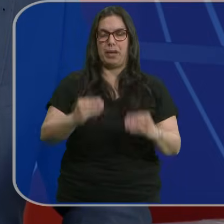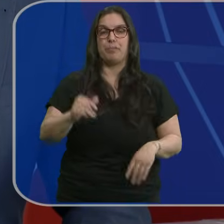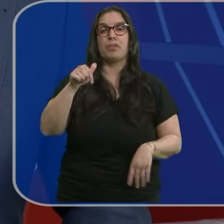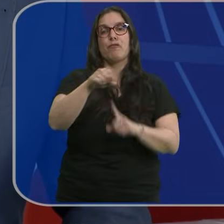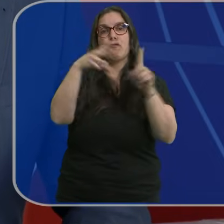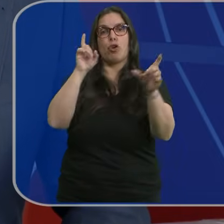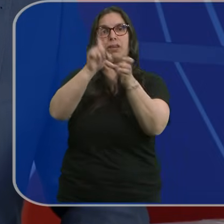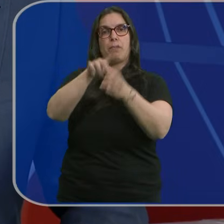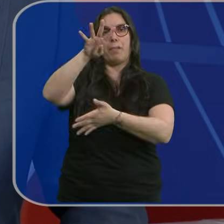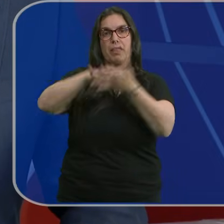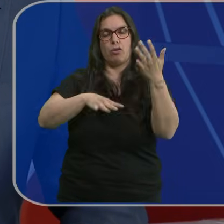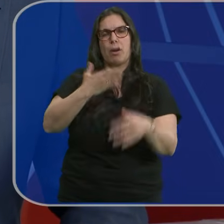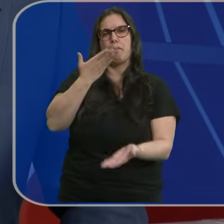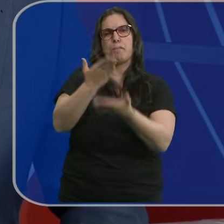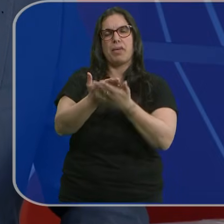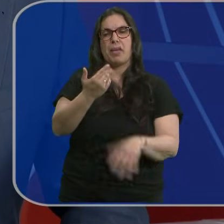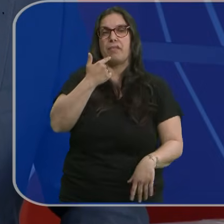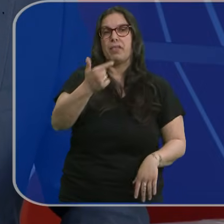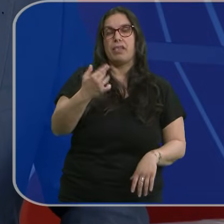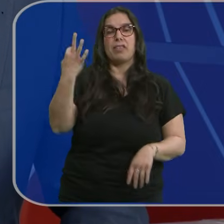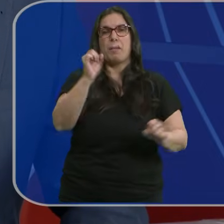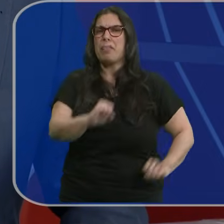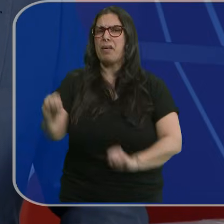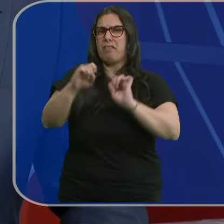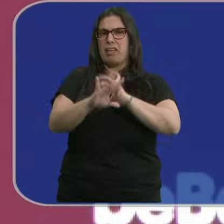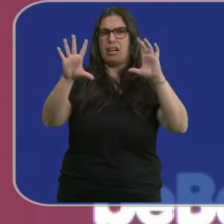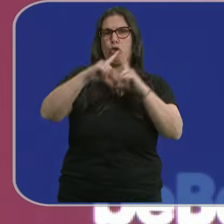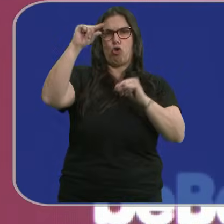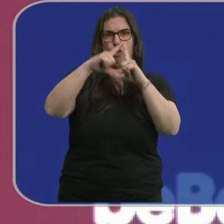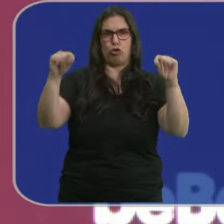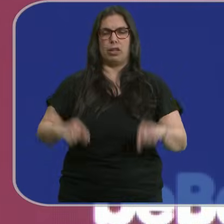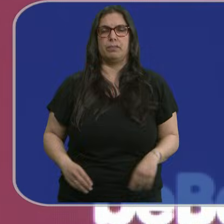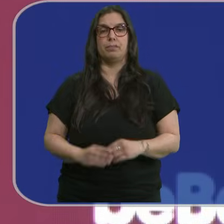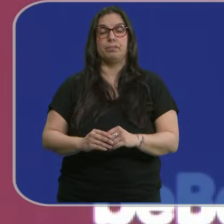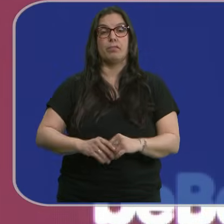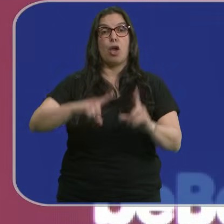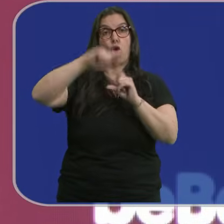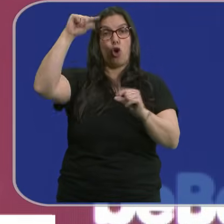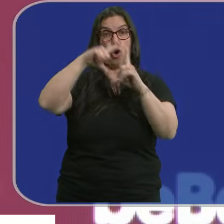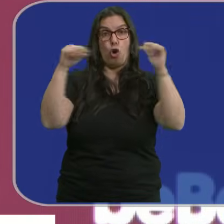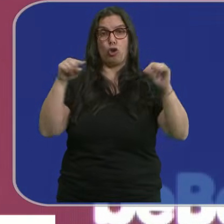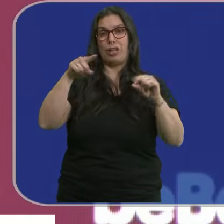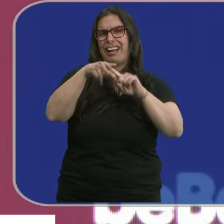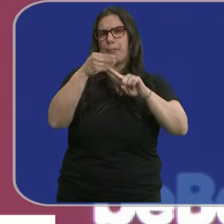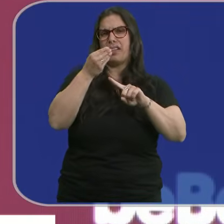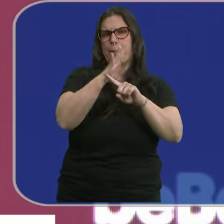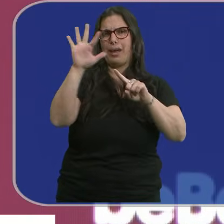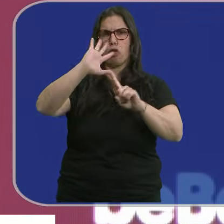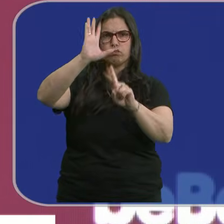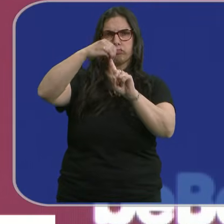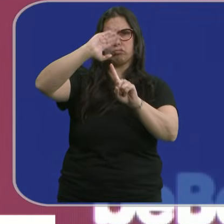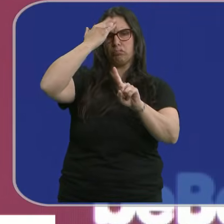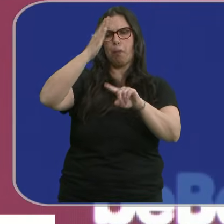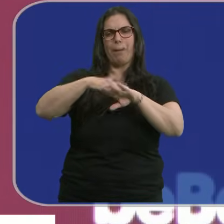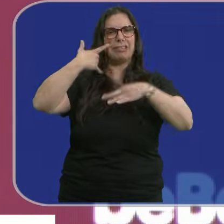celebrado en Barcelona ha clamado por defender sin fisuras a la OTAN. La OTAN es el mejor instrumento para garantizar